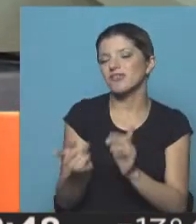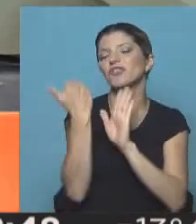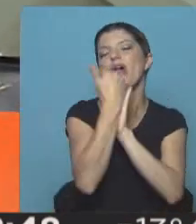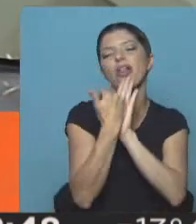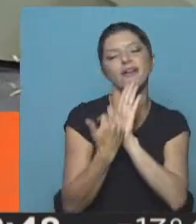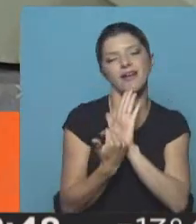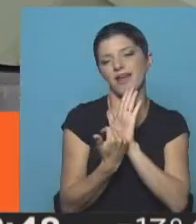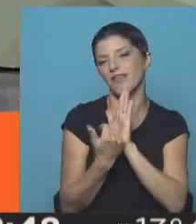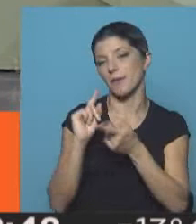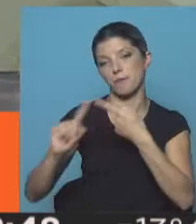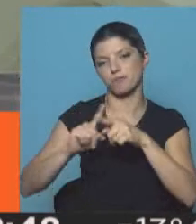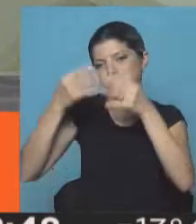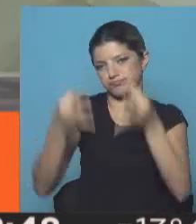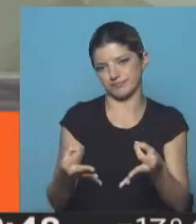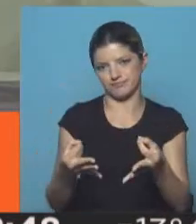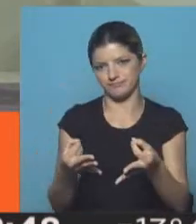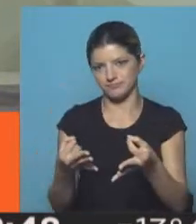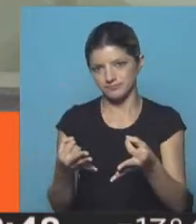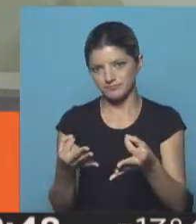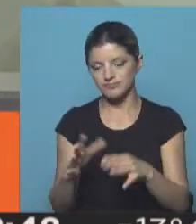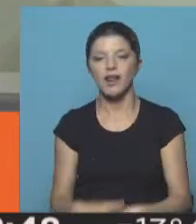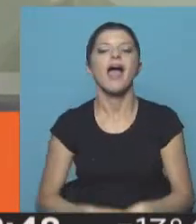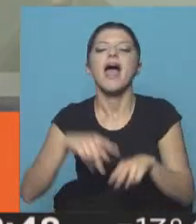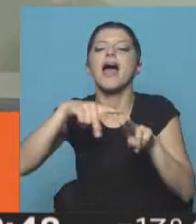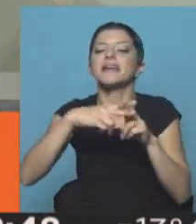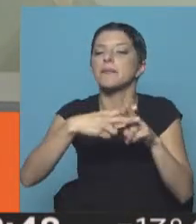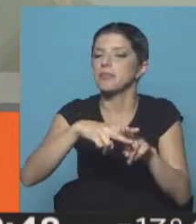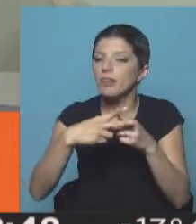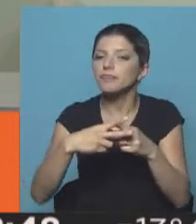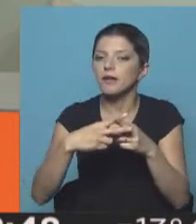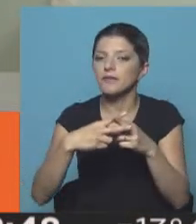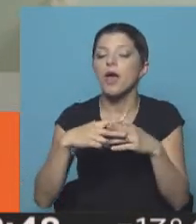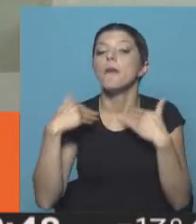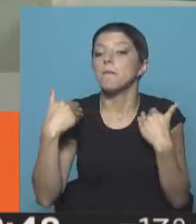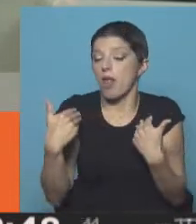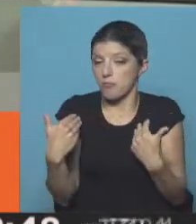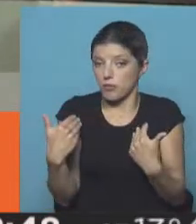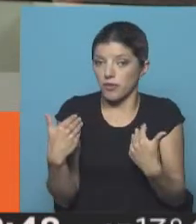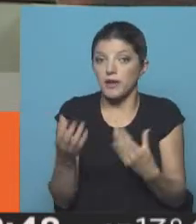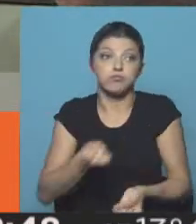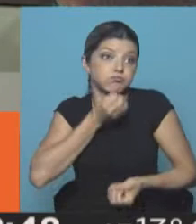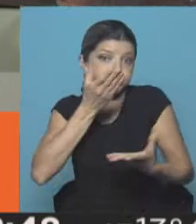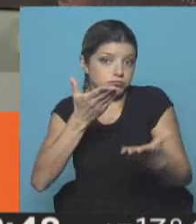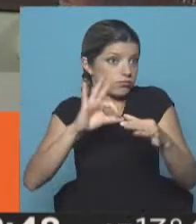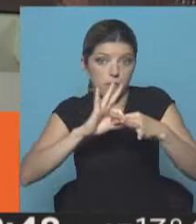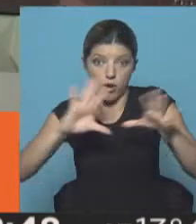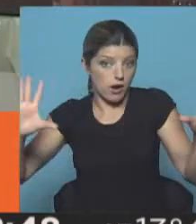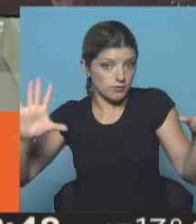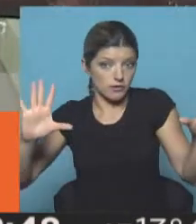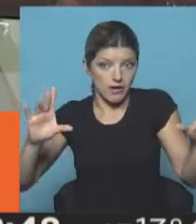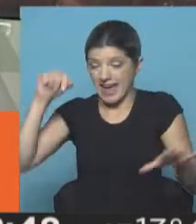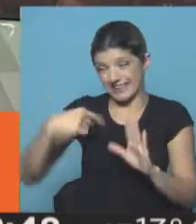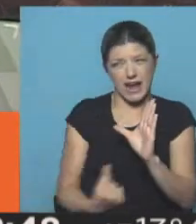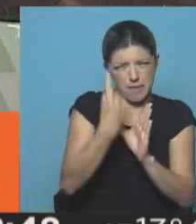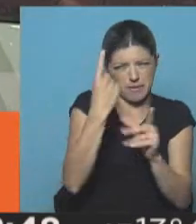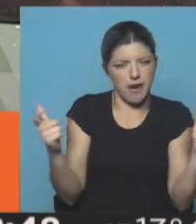diplomacia, digamos. Son, digamos, recursos, herramientas válidas para expresarse de manera democrática. Totalmente. No es la primera vez en Naciones